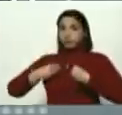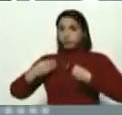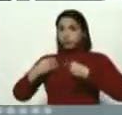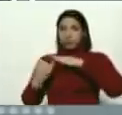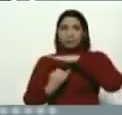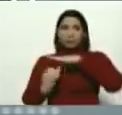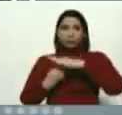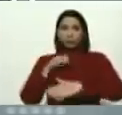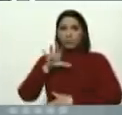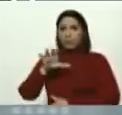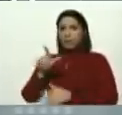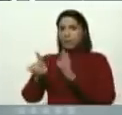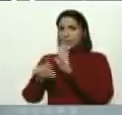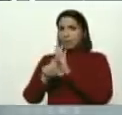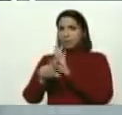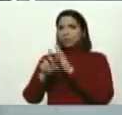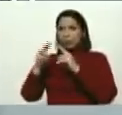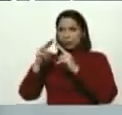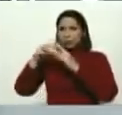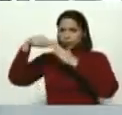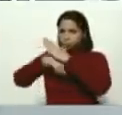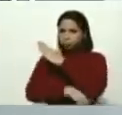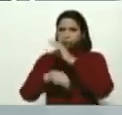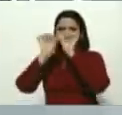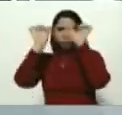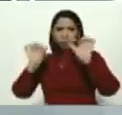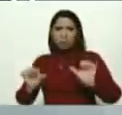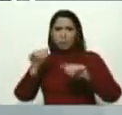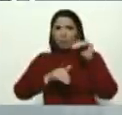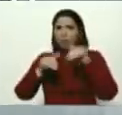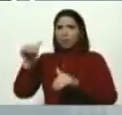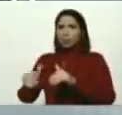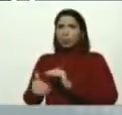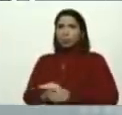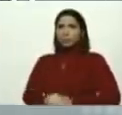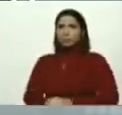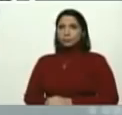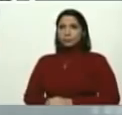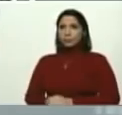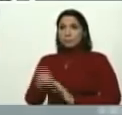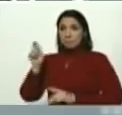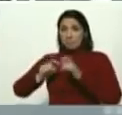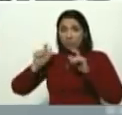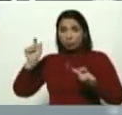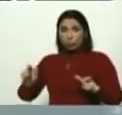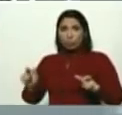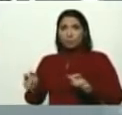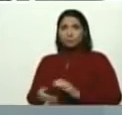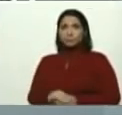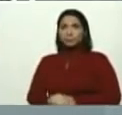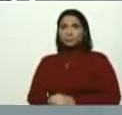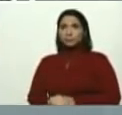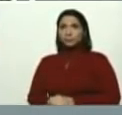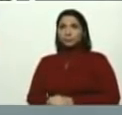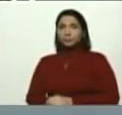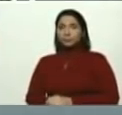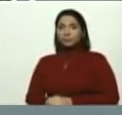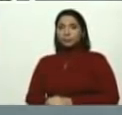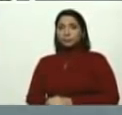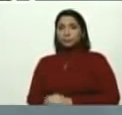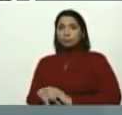institucional del país, de las leyes y del sistema electoral. Gente que efectivamente